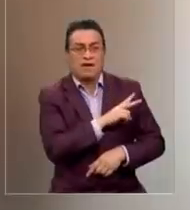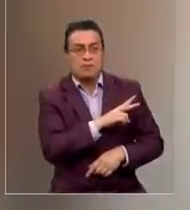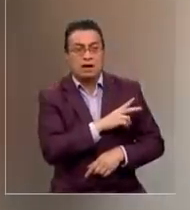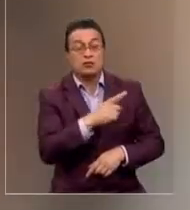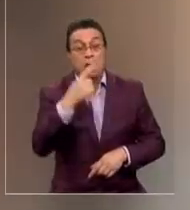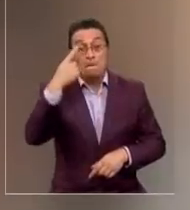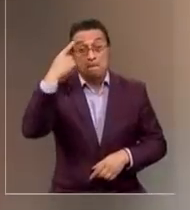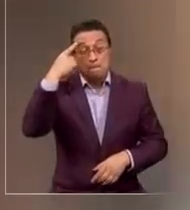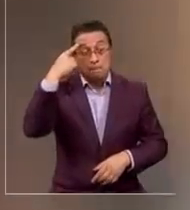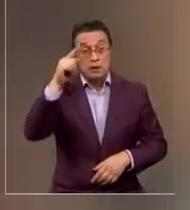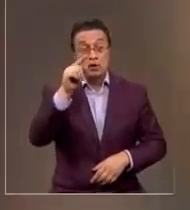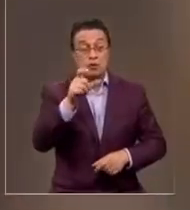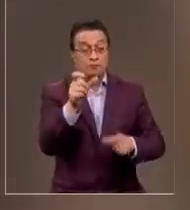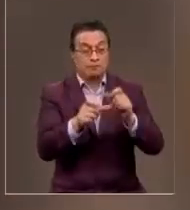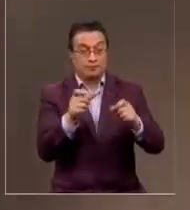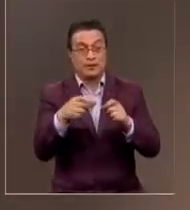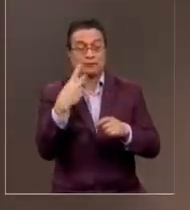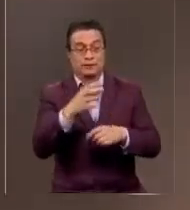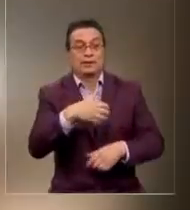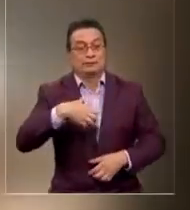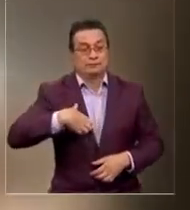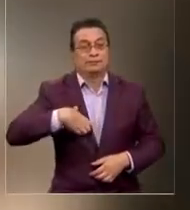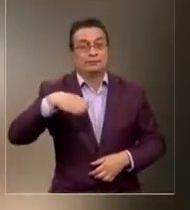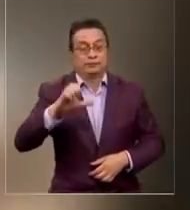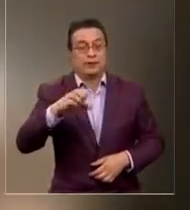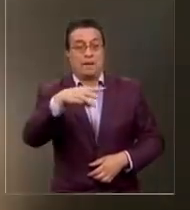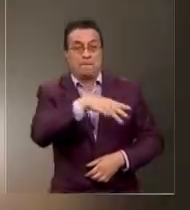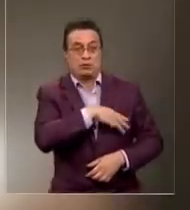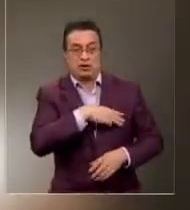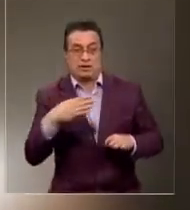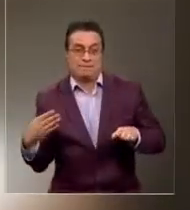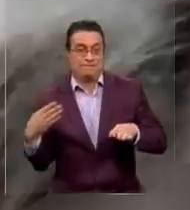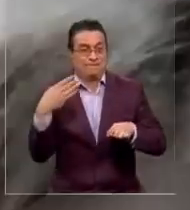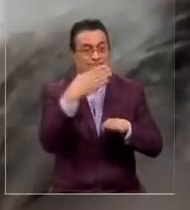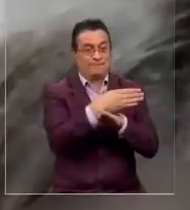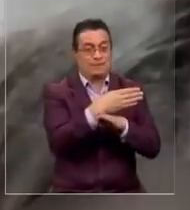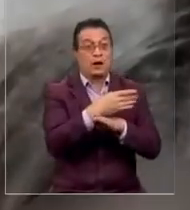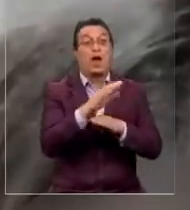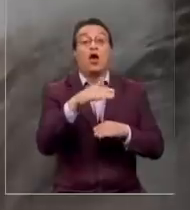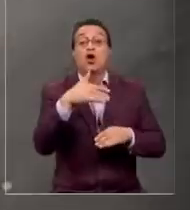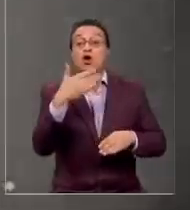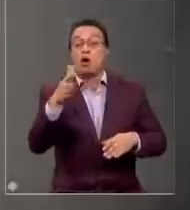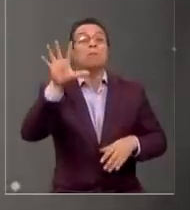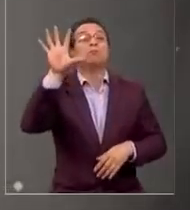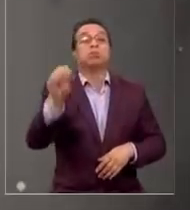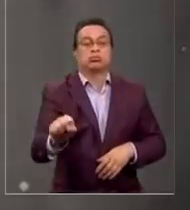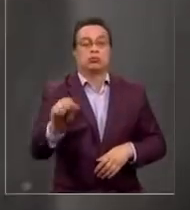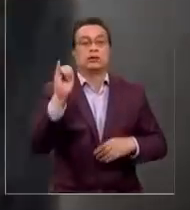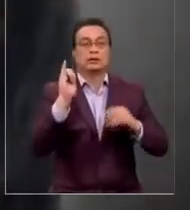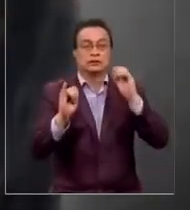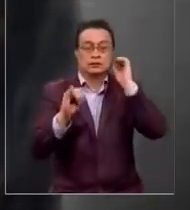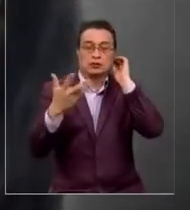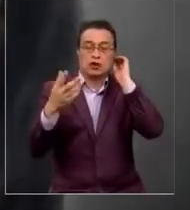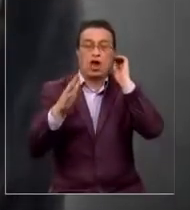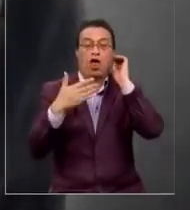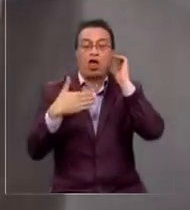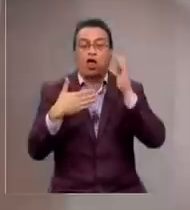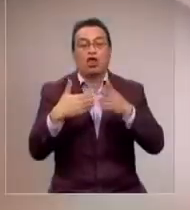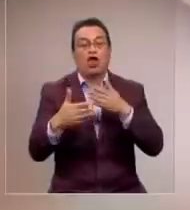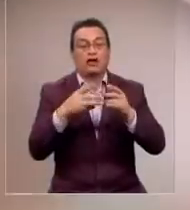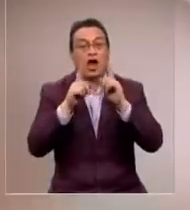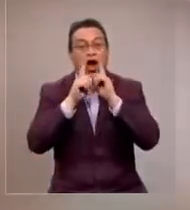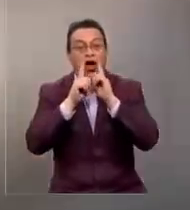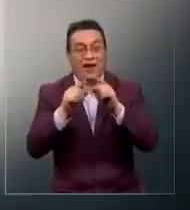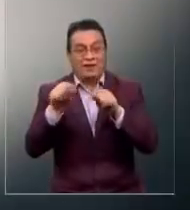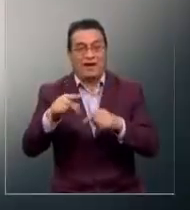Valparaíso, pero por parte de personal de la Policía de Investigaciones en Metropolitana, y finalmente dieron con su paradero en un hostal ubicado en pleno